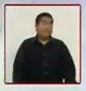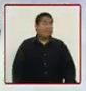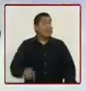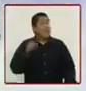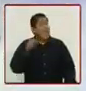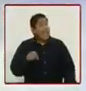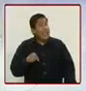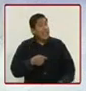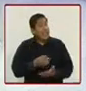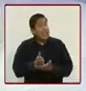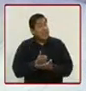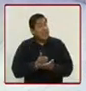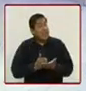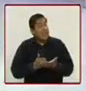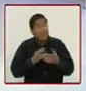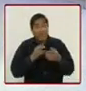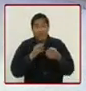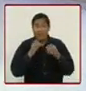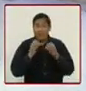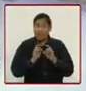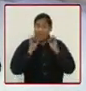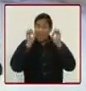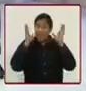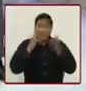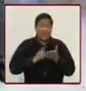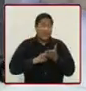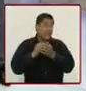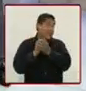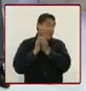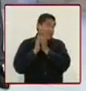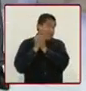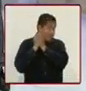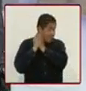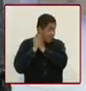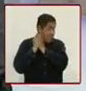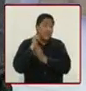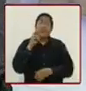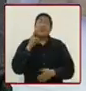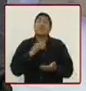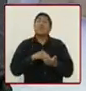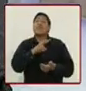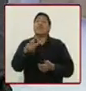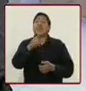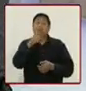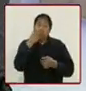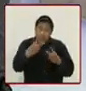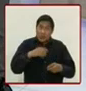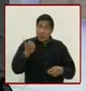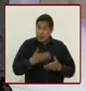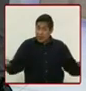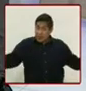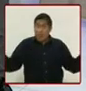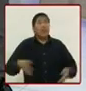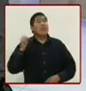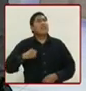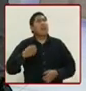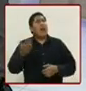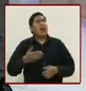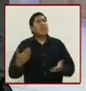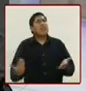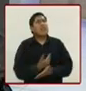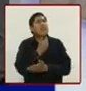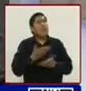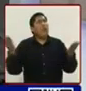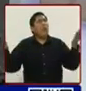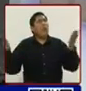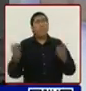Ahí estaban parte de las novedades que se esperan en esta, la cita 2023. ¿Tú has visto otras, Claudio? Así es, las novedades que han aparecido, de